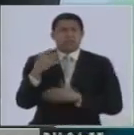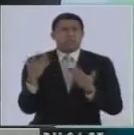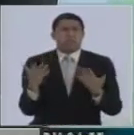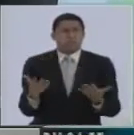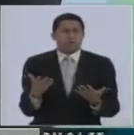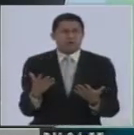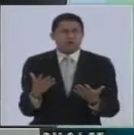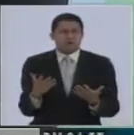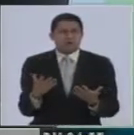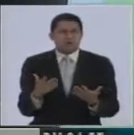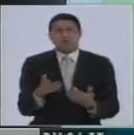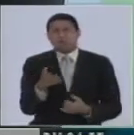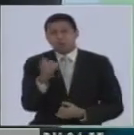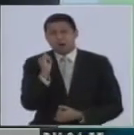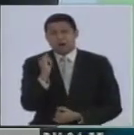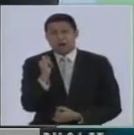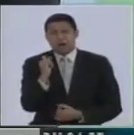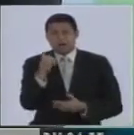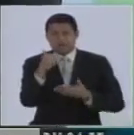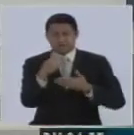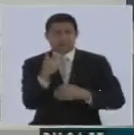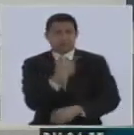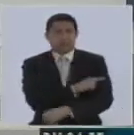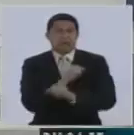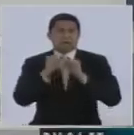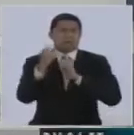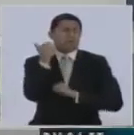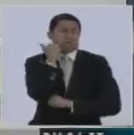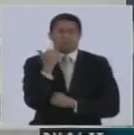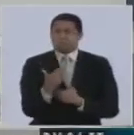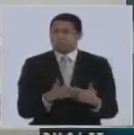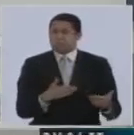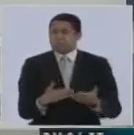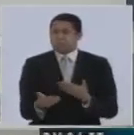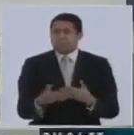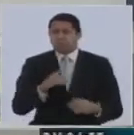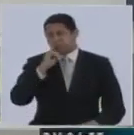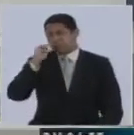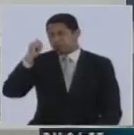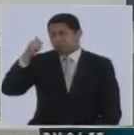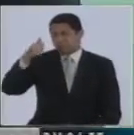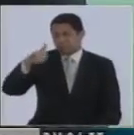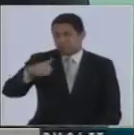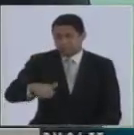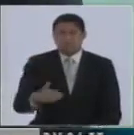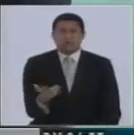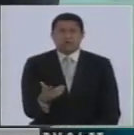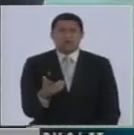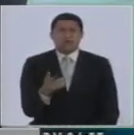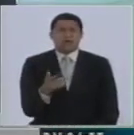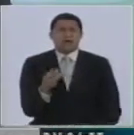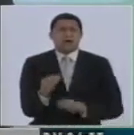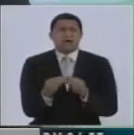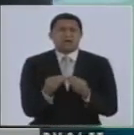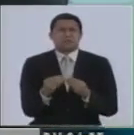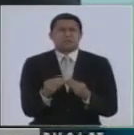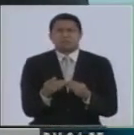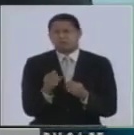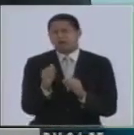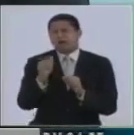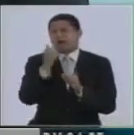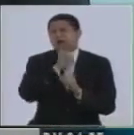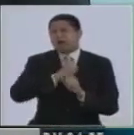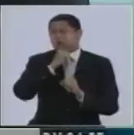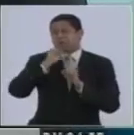bacterias están en presencia de esquemas antibióticos innecesarios por el tiempo innecesario ha generado más bien resistencia a las